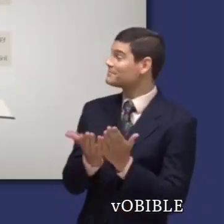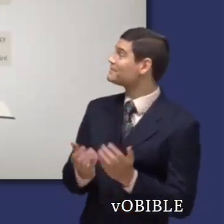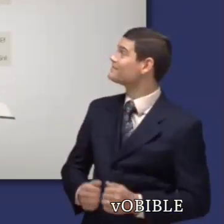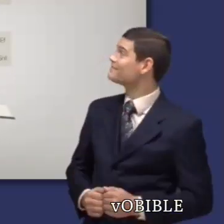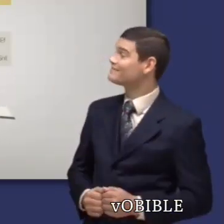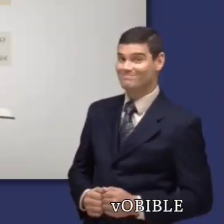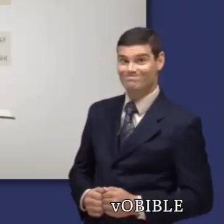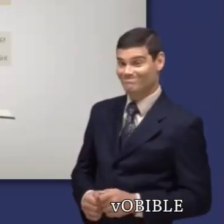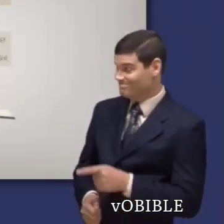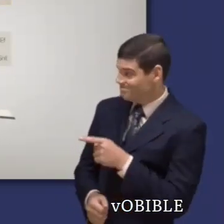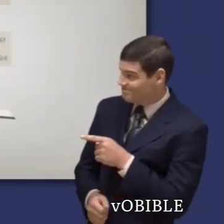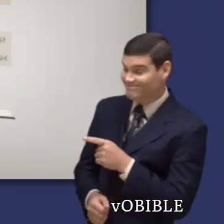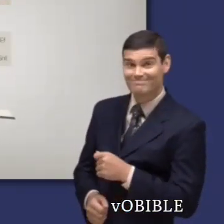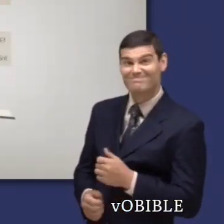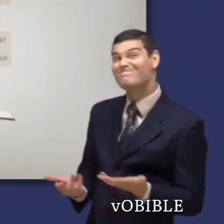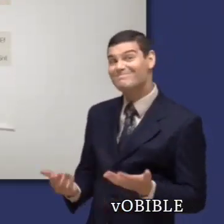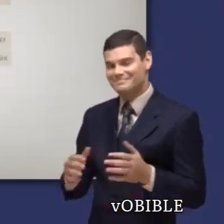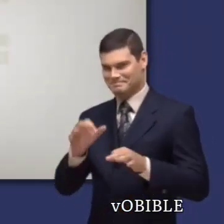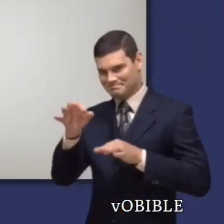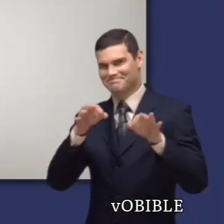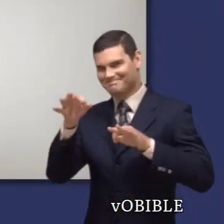Información sobre el libro de Juan.